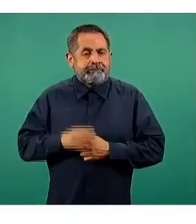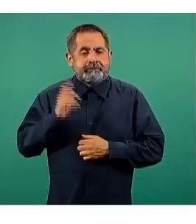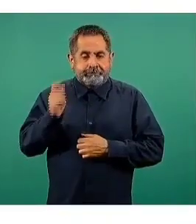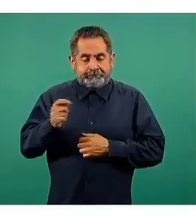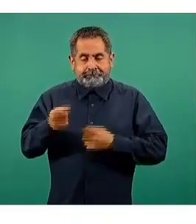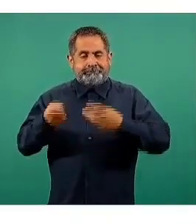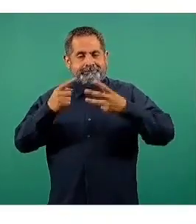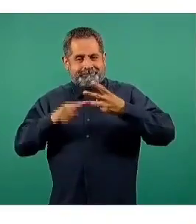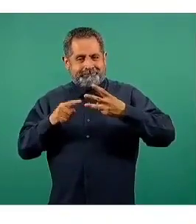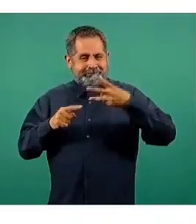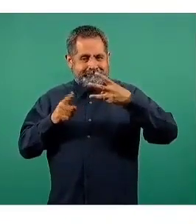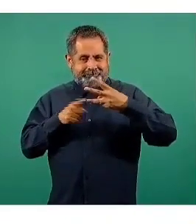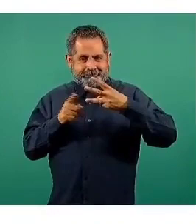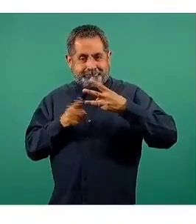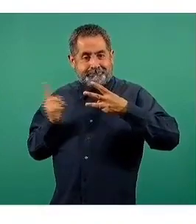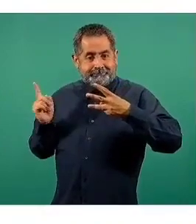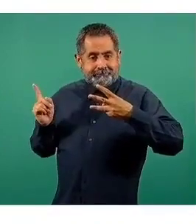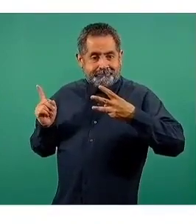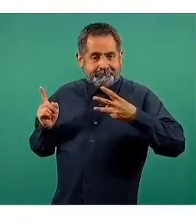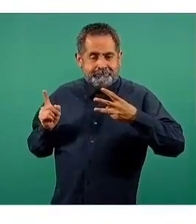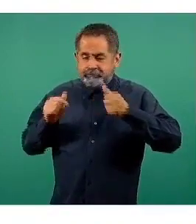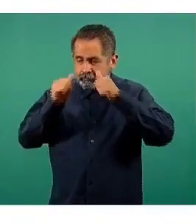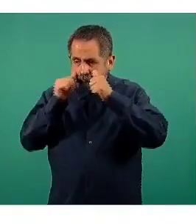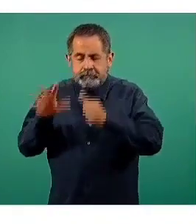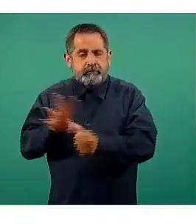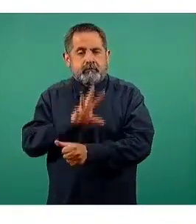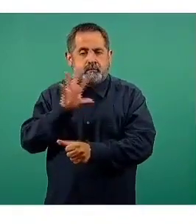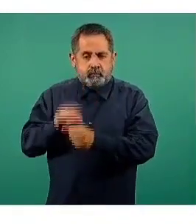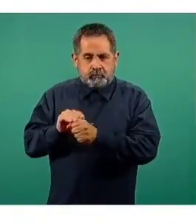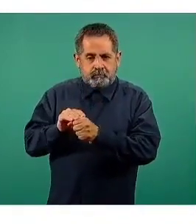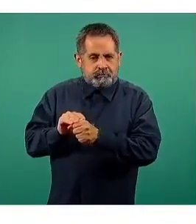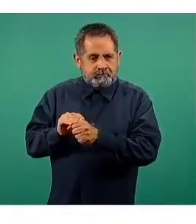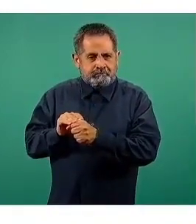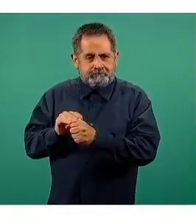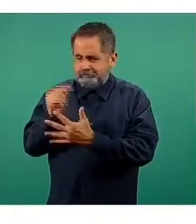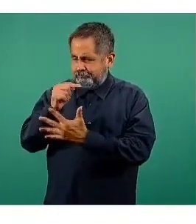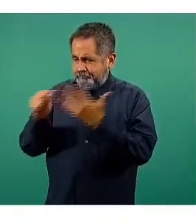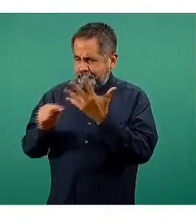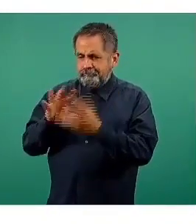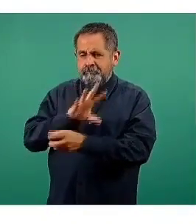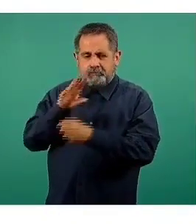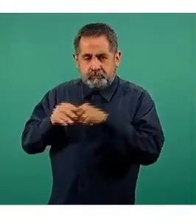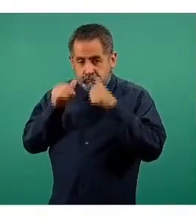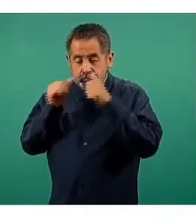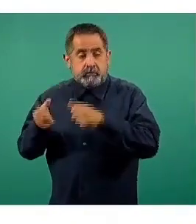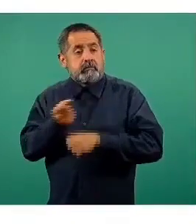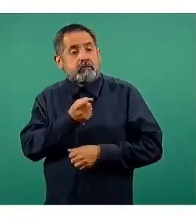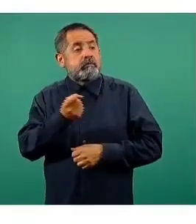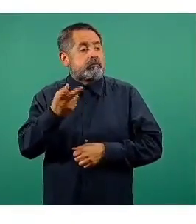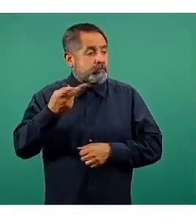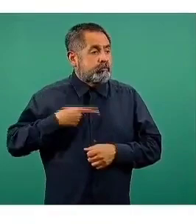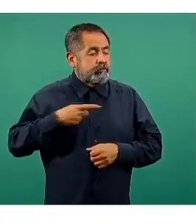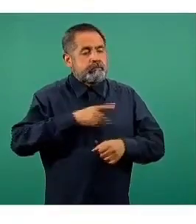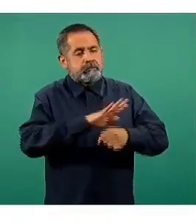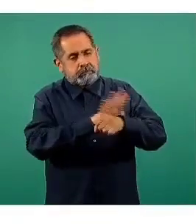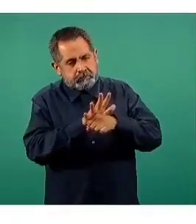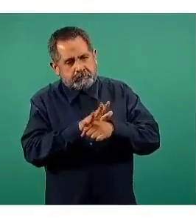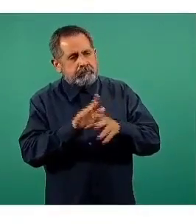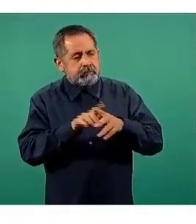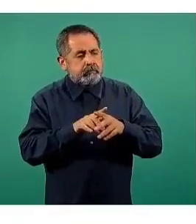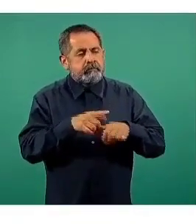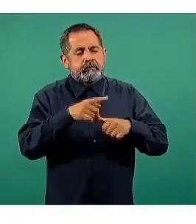al tercer punto que tiene que ver con una atención integral. Muchos pacientes COVID presentarán